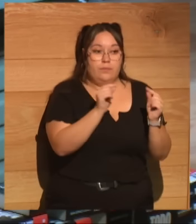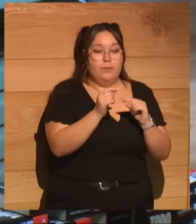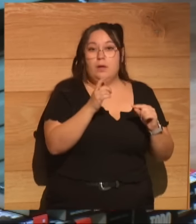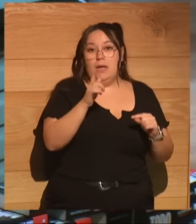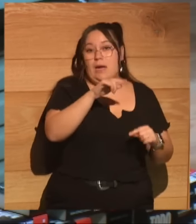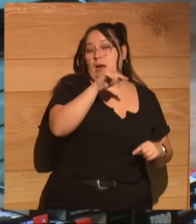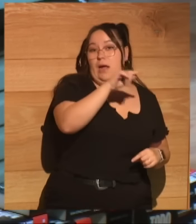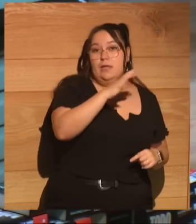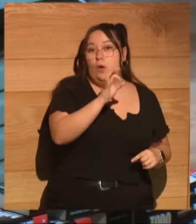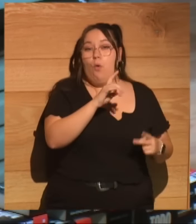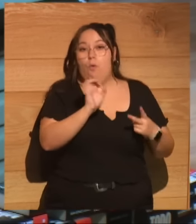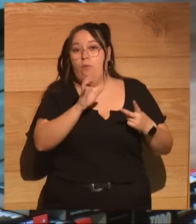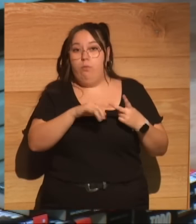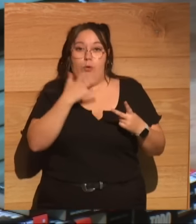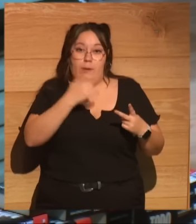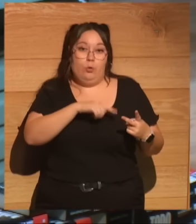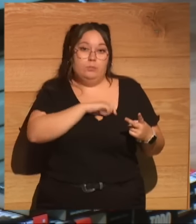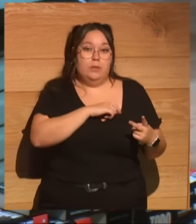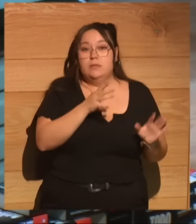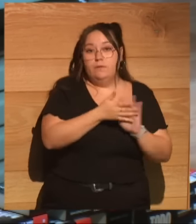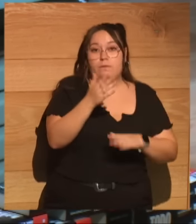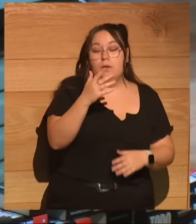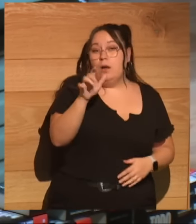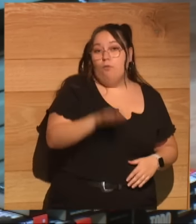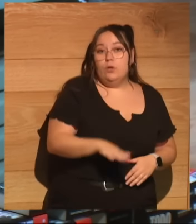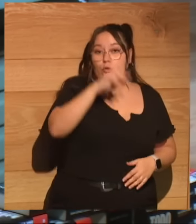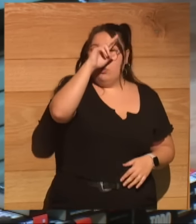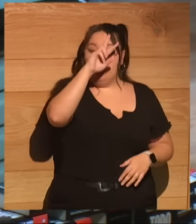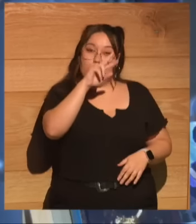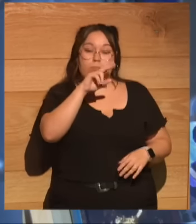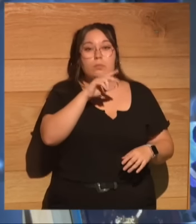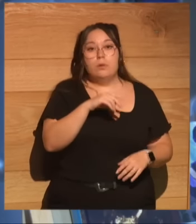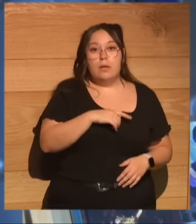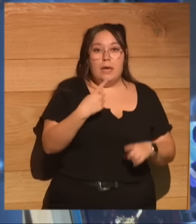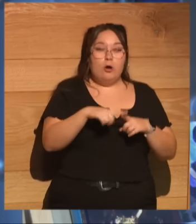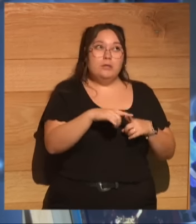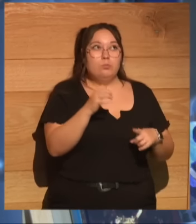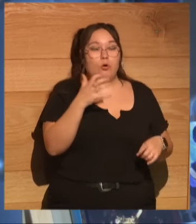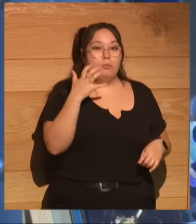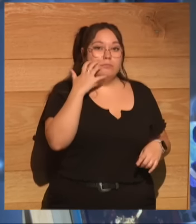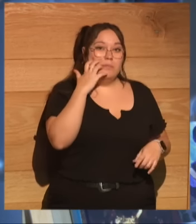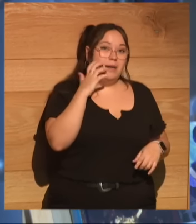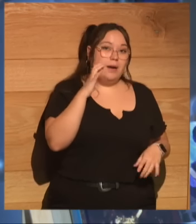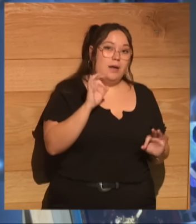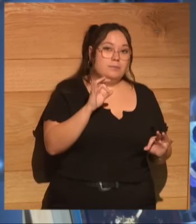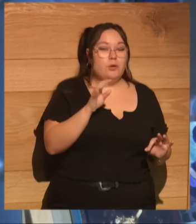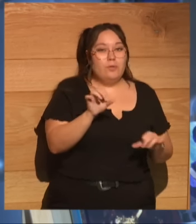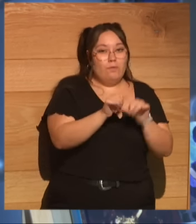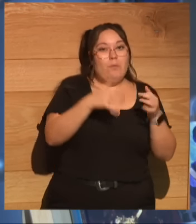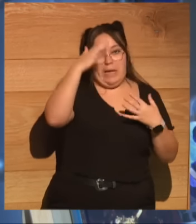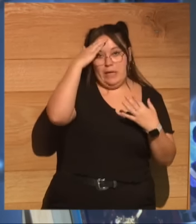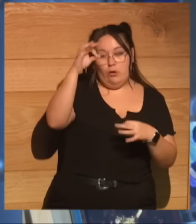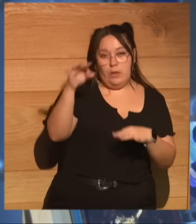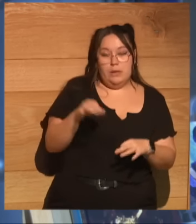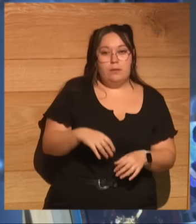Sí. Quiero decir que es un niño con unas determinadas inquietudes, que le gusta lo macabro en el sentido más inocente